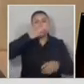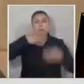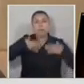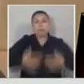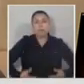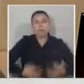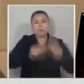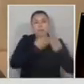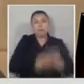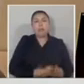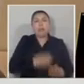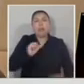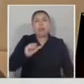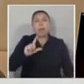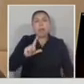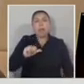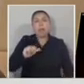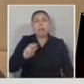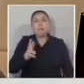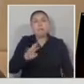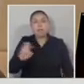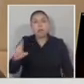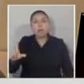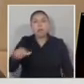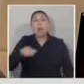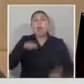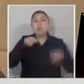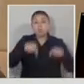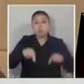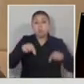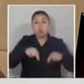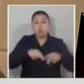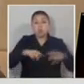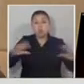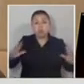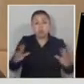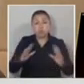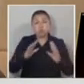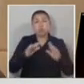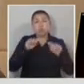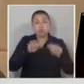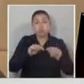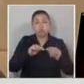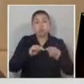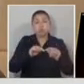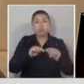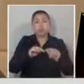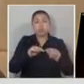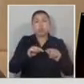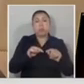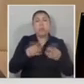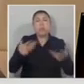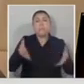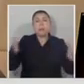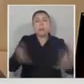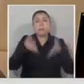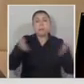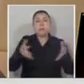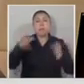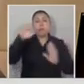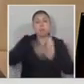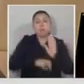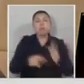estuvo también en esta gradería más de una vez, se reunió en las comisiones para impulsar este proyecto que es muy